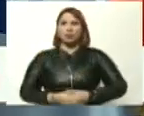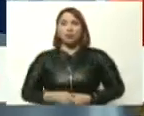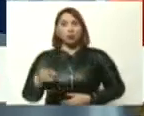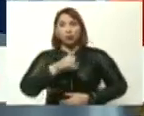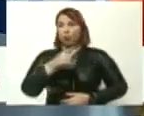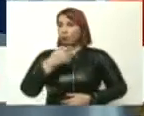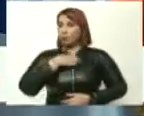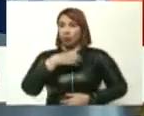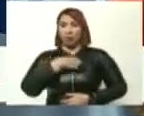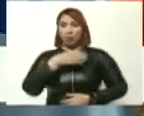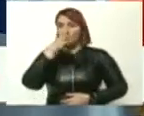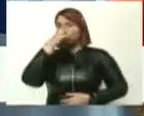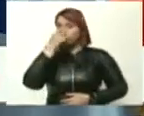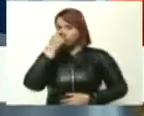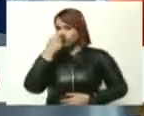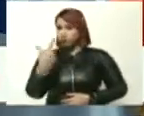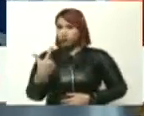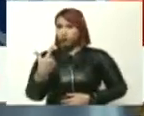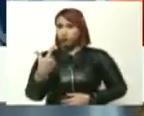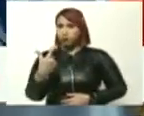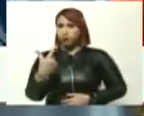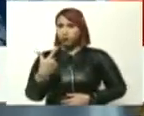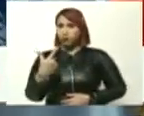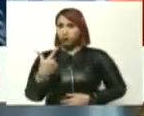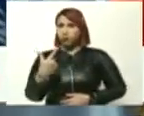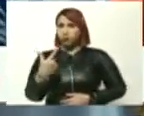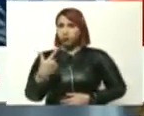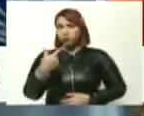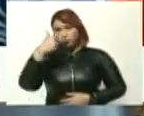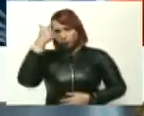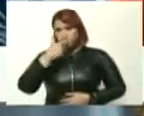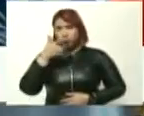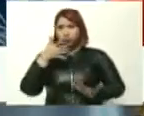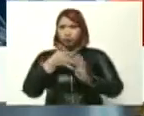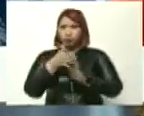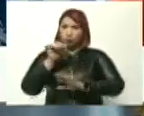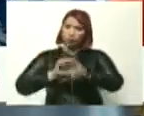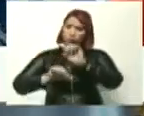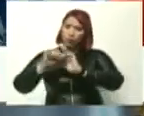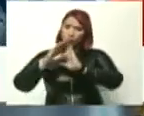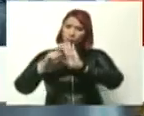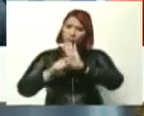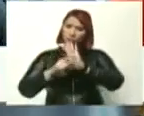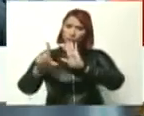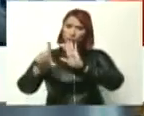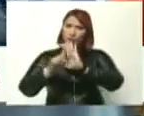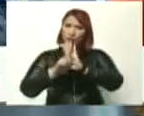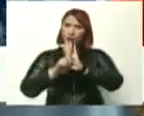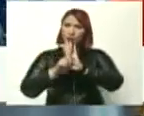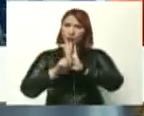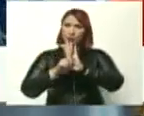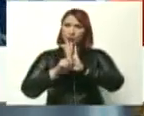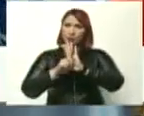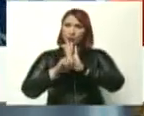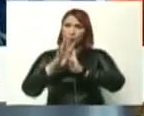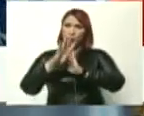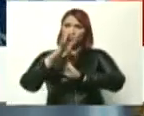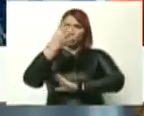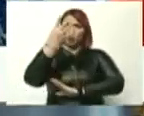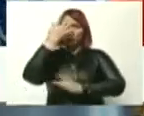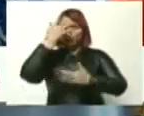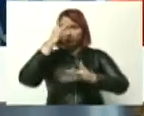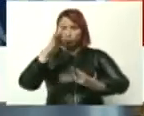burlarse esa sagrada convicción de defender la Constitución y la ley. Un cuarto